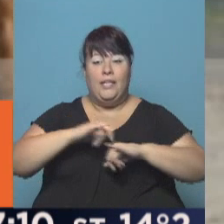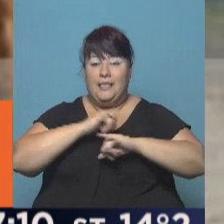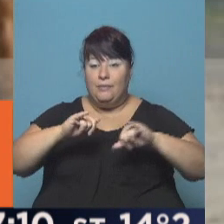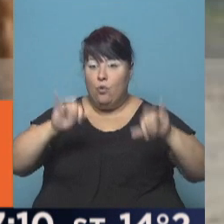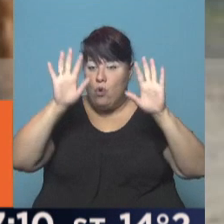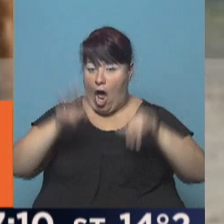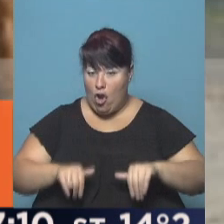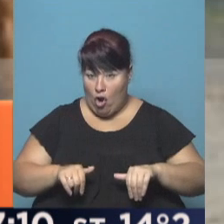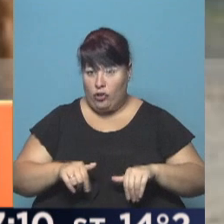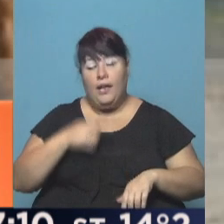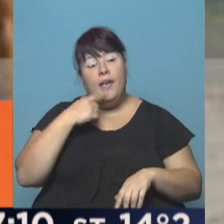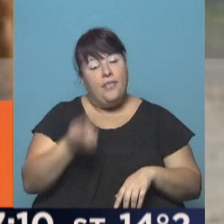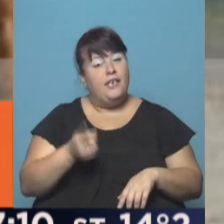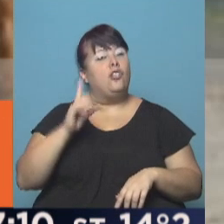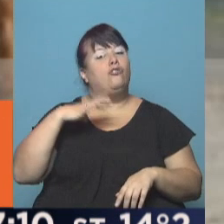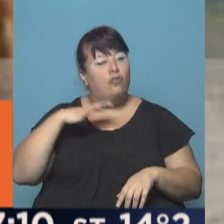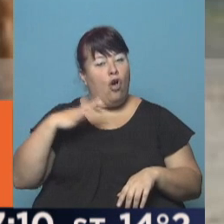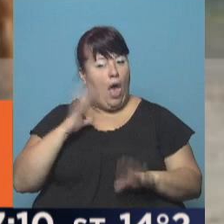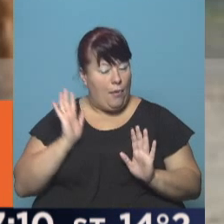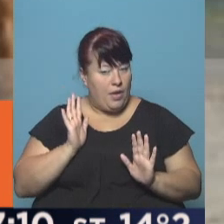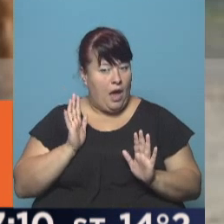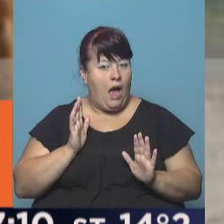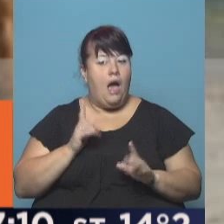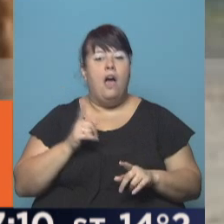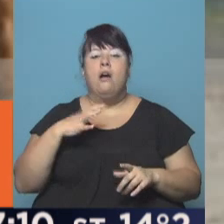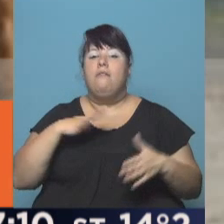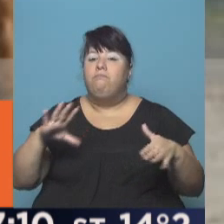un comunicado en el que dicen que todavía no se ha